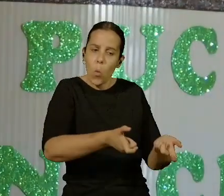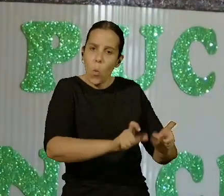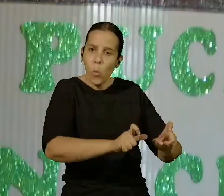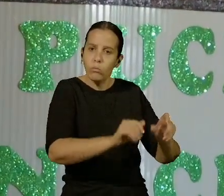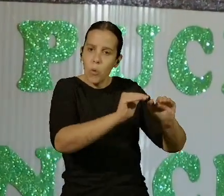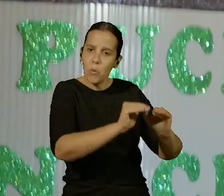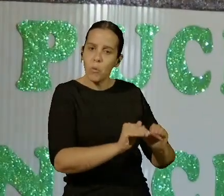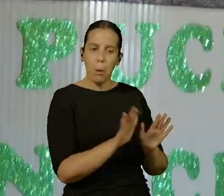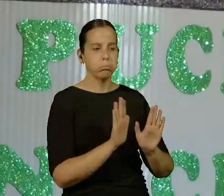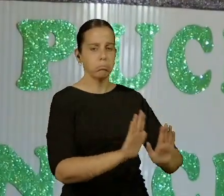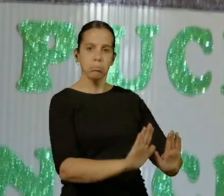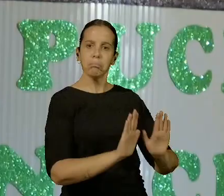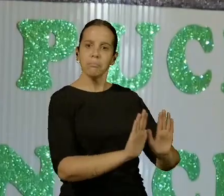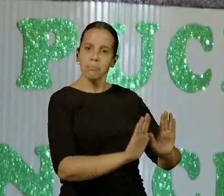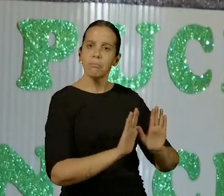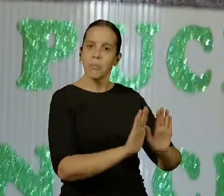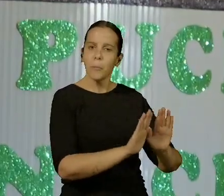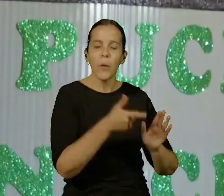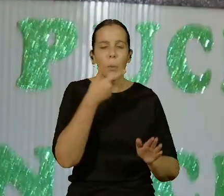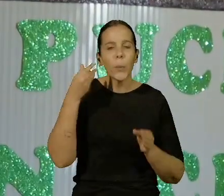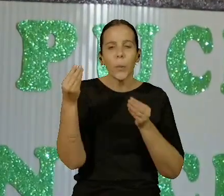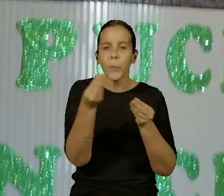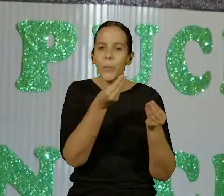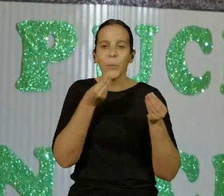pongo a reposar y los sabores se